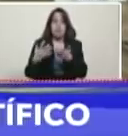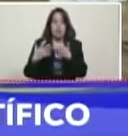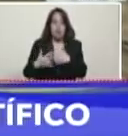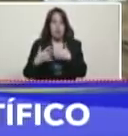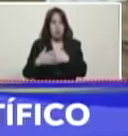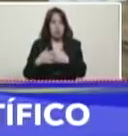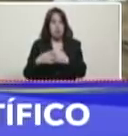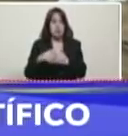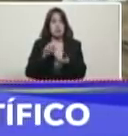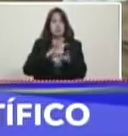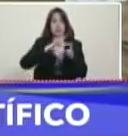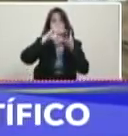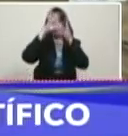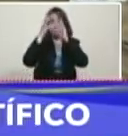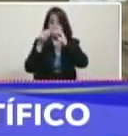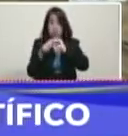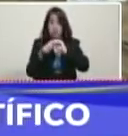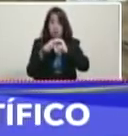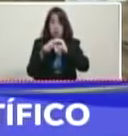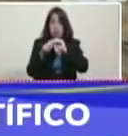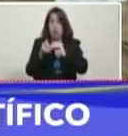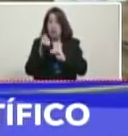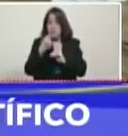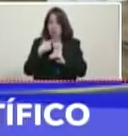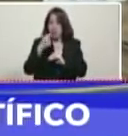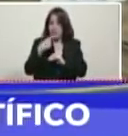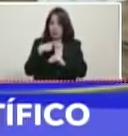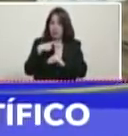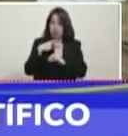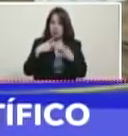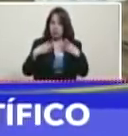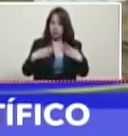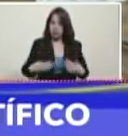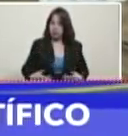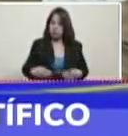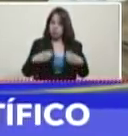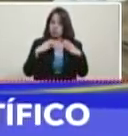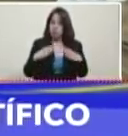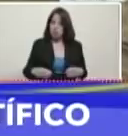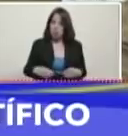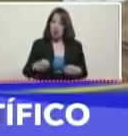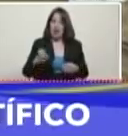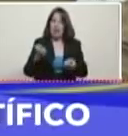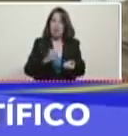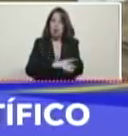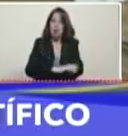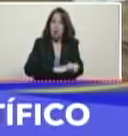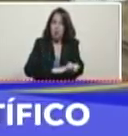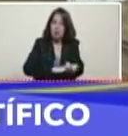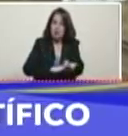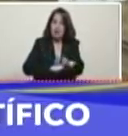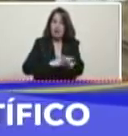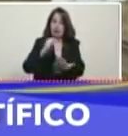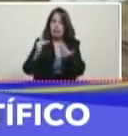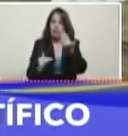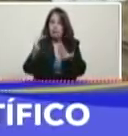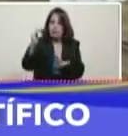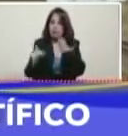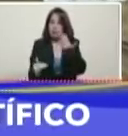sintetiza arginato de mina para tratar un problema del metabolismo de la hemoglobina, un problema de la sangre,